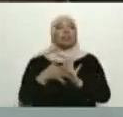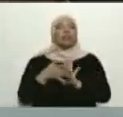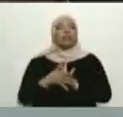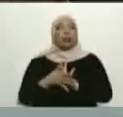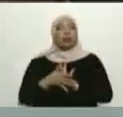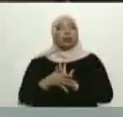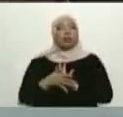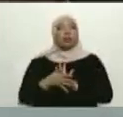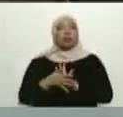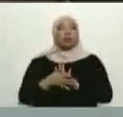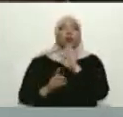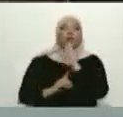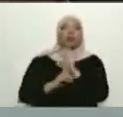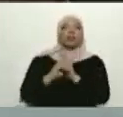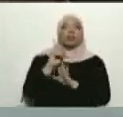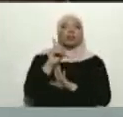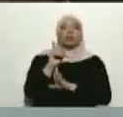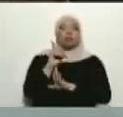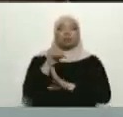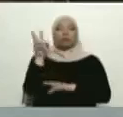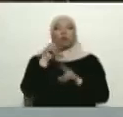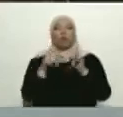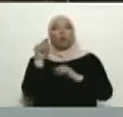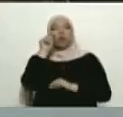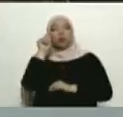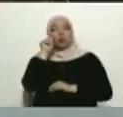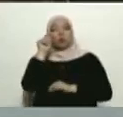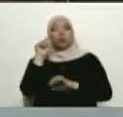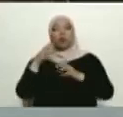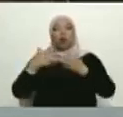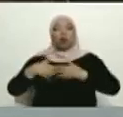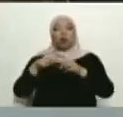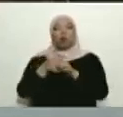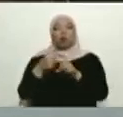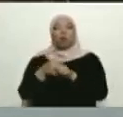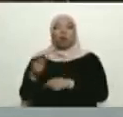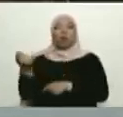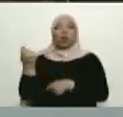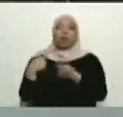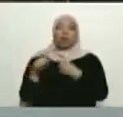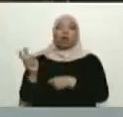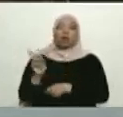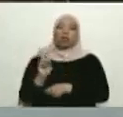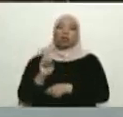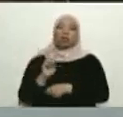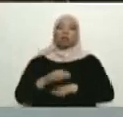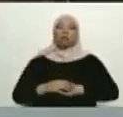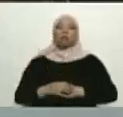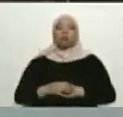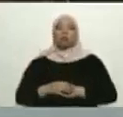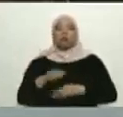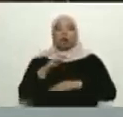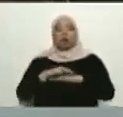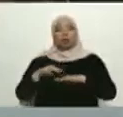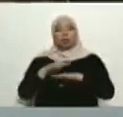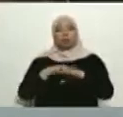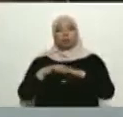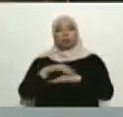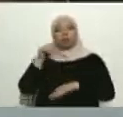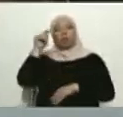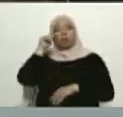el desarrollo del turismo como un motor de la economía nacional Yo quisiera que el ministro de turismo nos